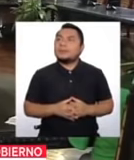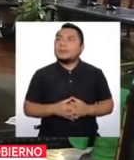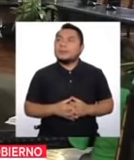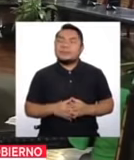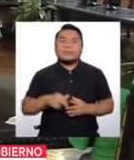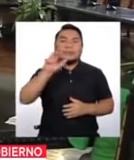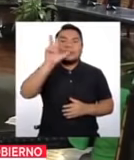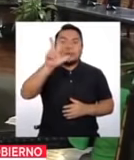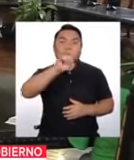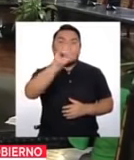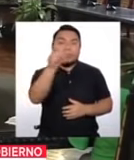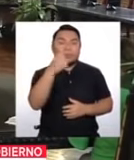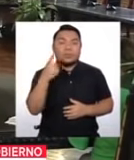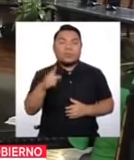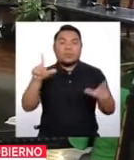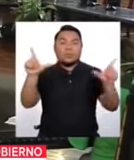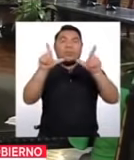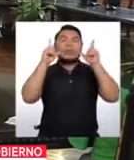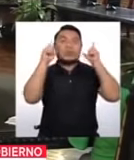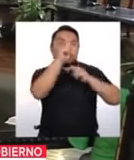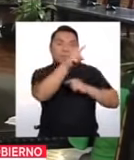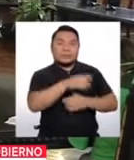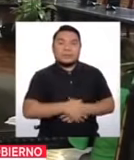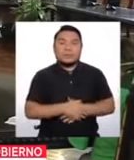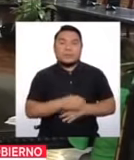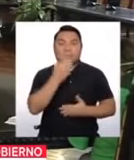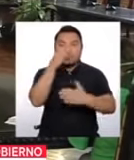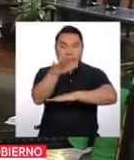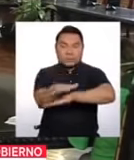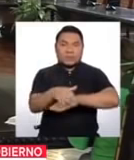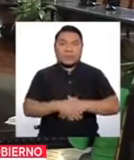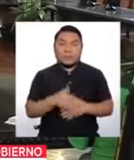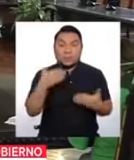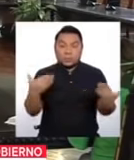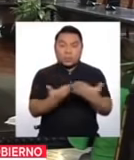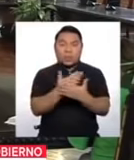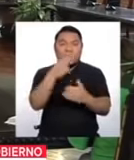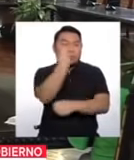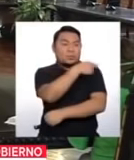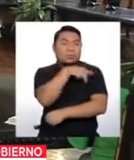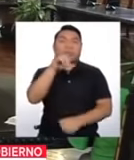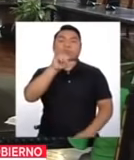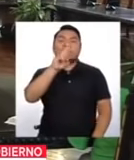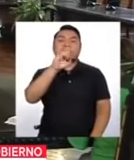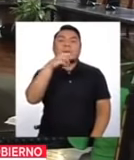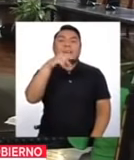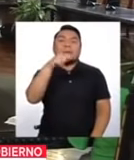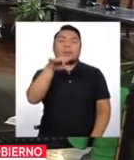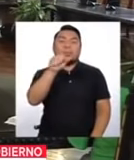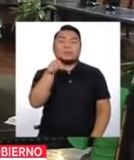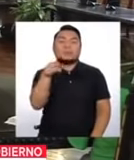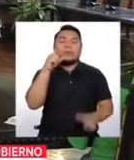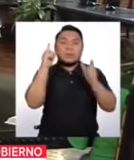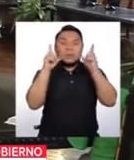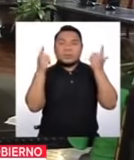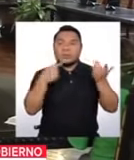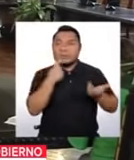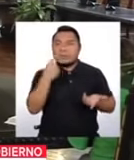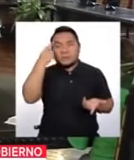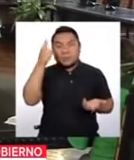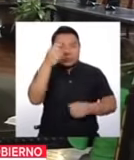Radio y Televisión Yurimaguas Loreto. Buenas tardes. El nuevo Hospital Santa Gema de Yurimaguas en Loreto es considerado